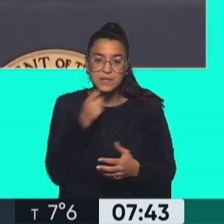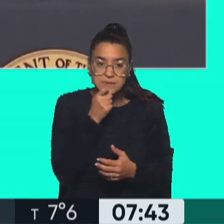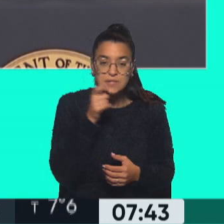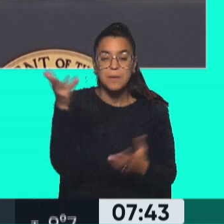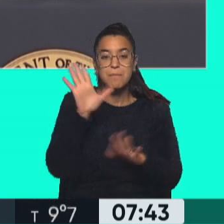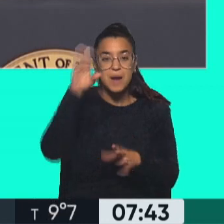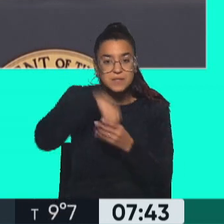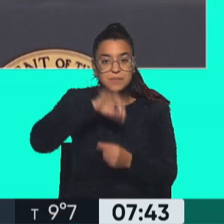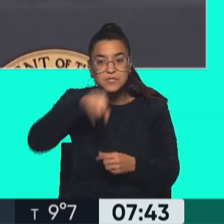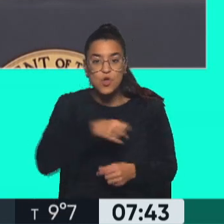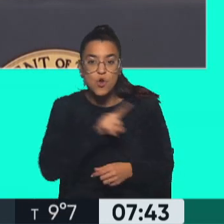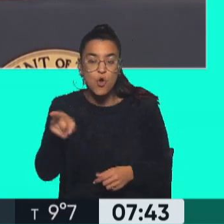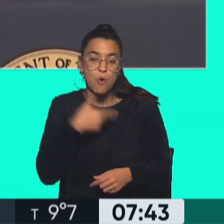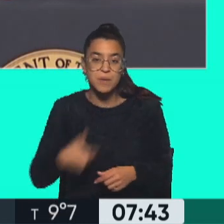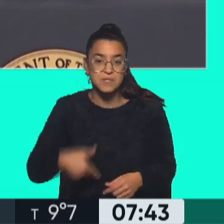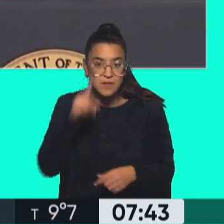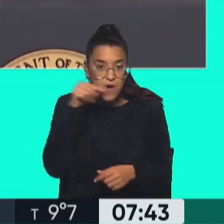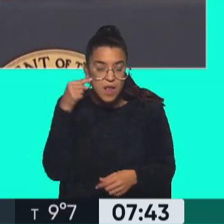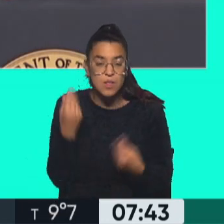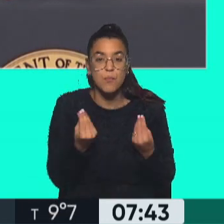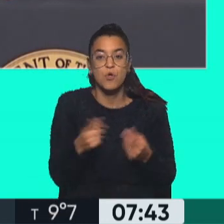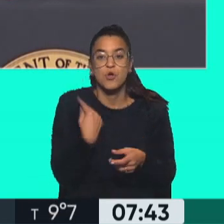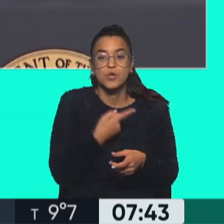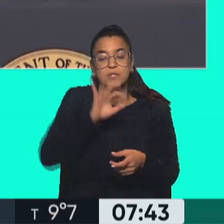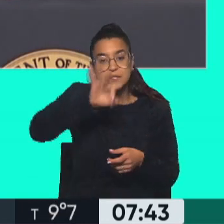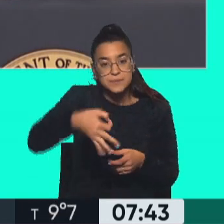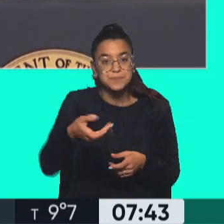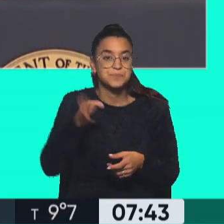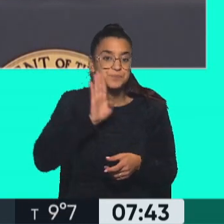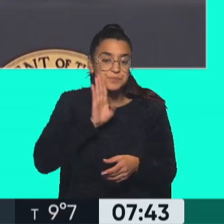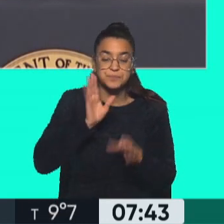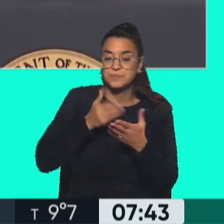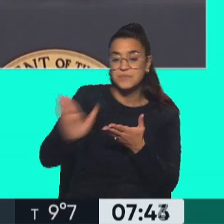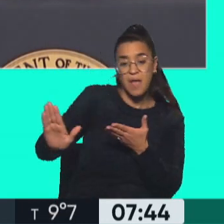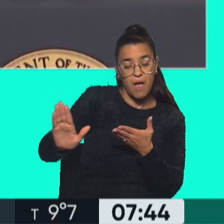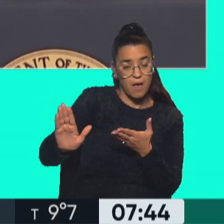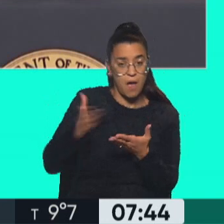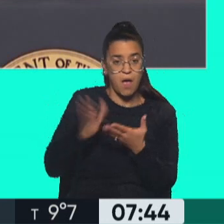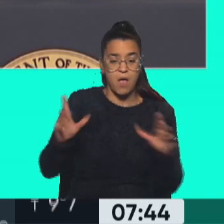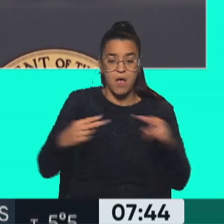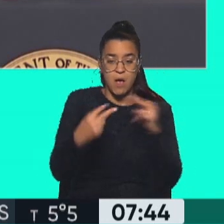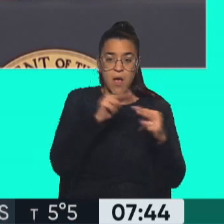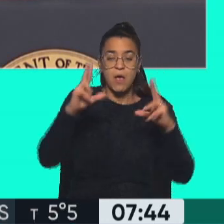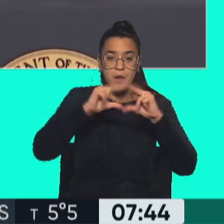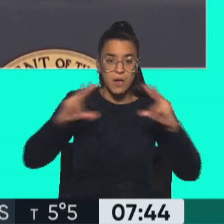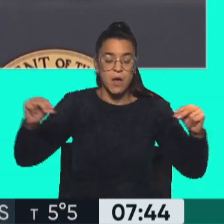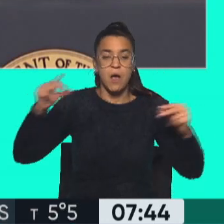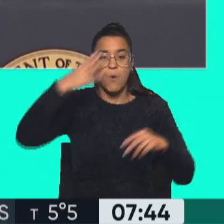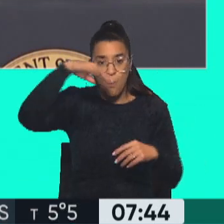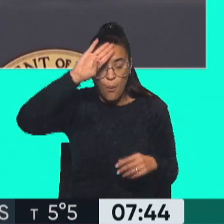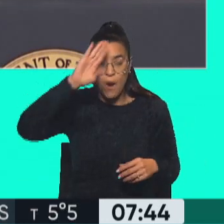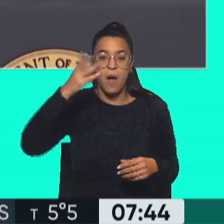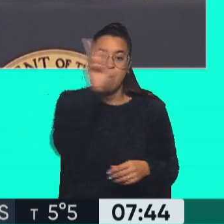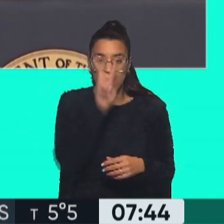a participar el presidente Alberto Fernández. ¿Por qué? Porque sabemos que Estados Unidos excluyó de esta cumbre a Nicaragua, a Cuba y